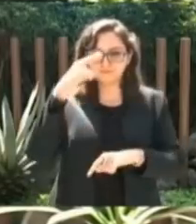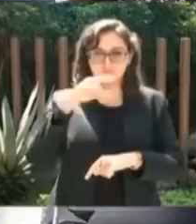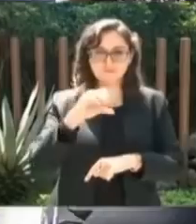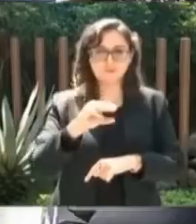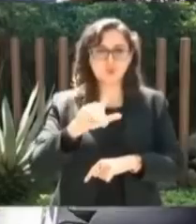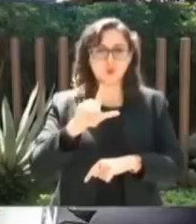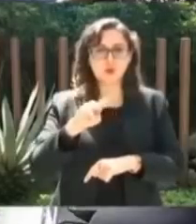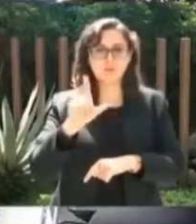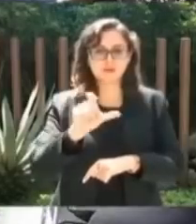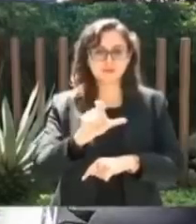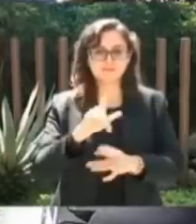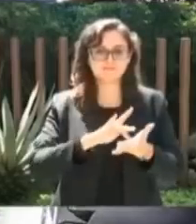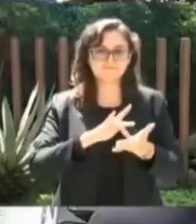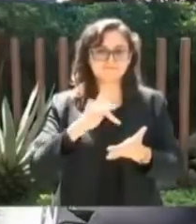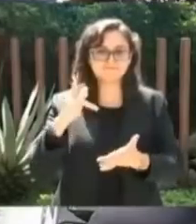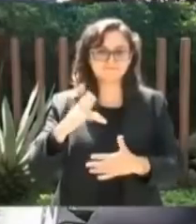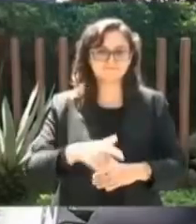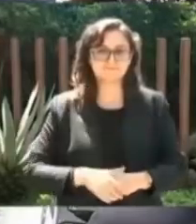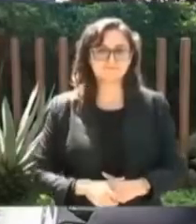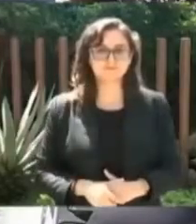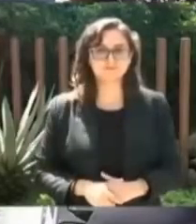gracias.